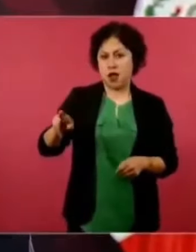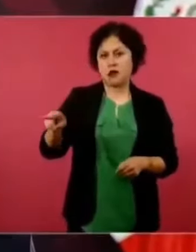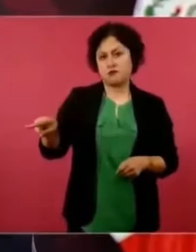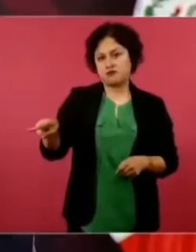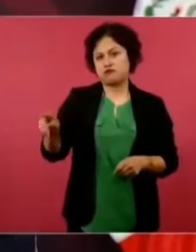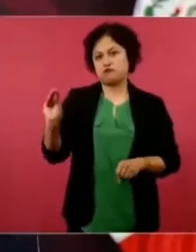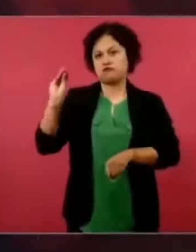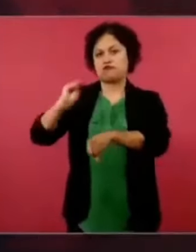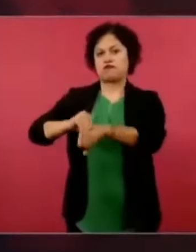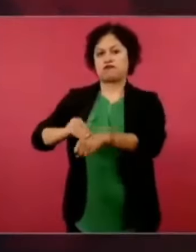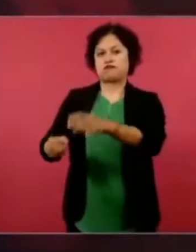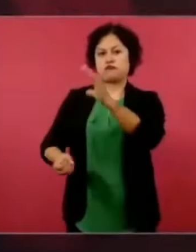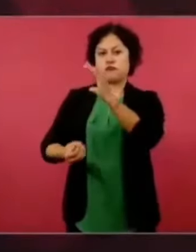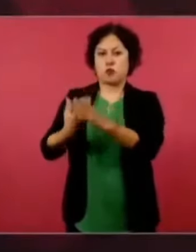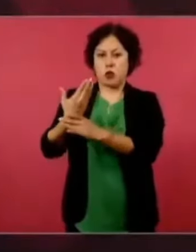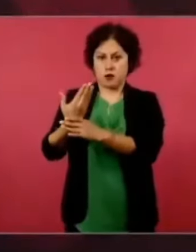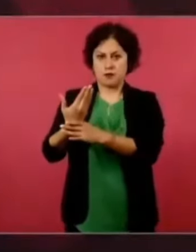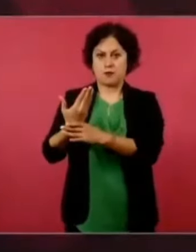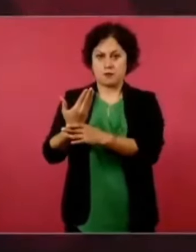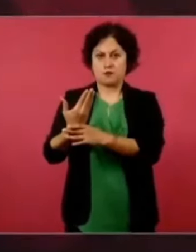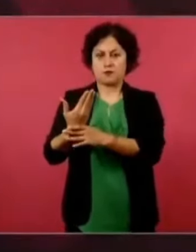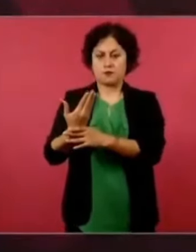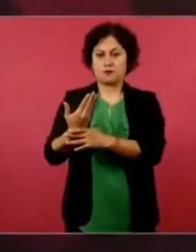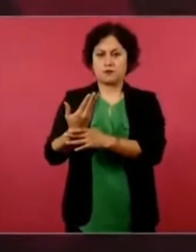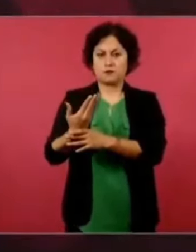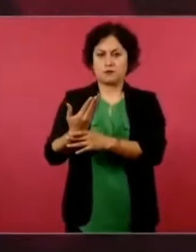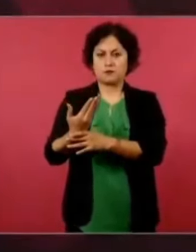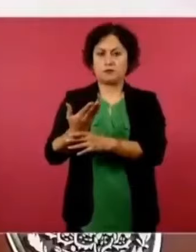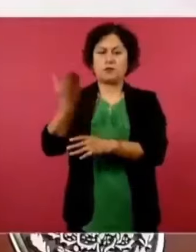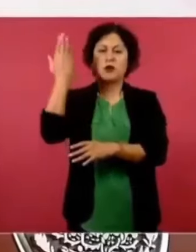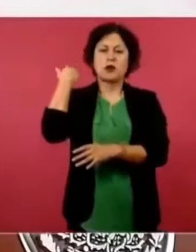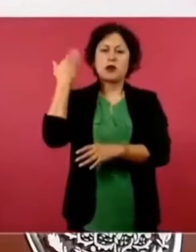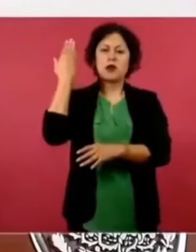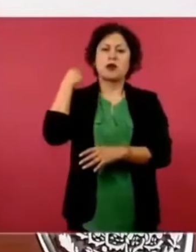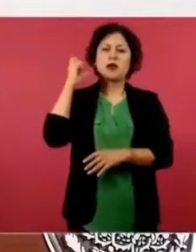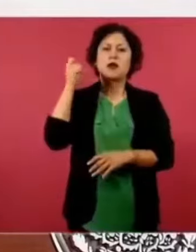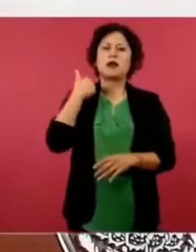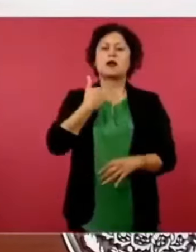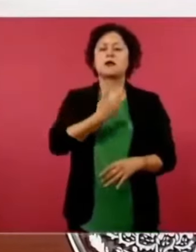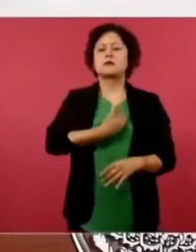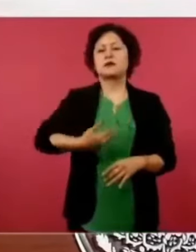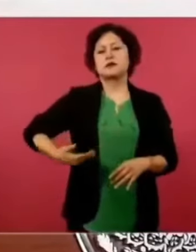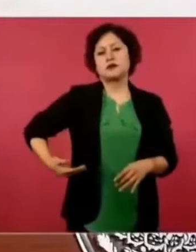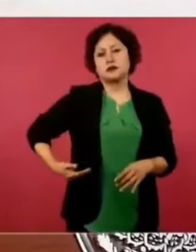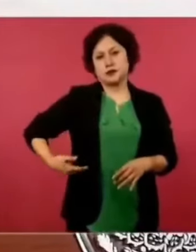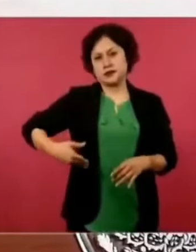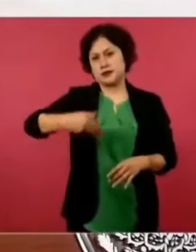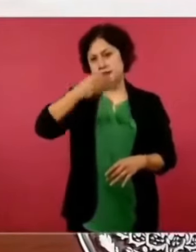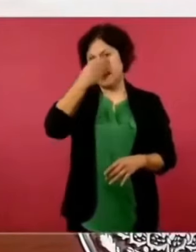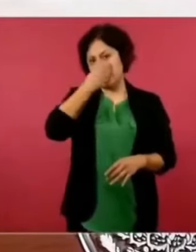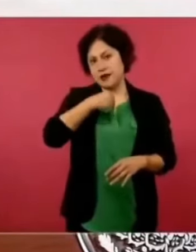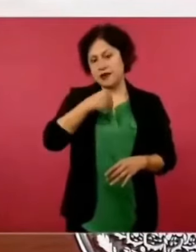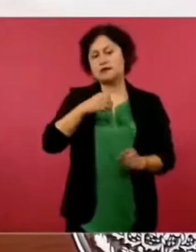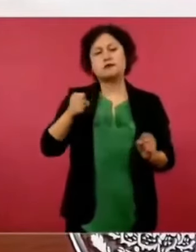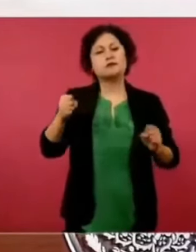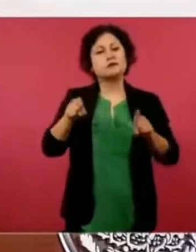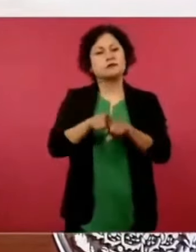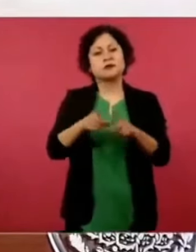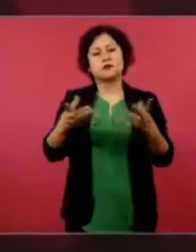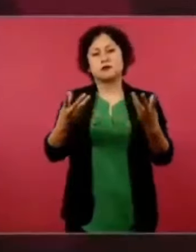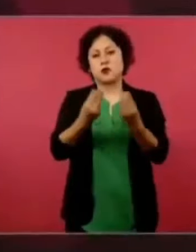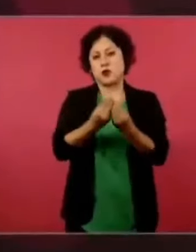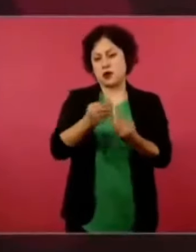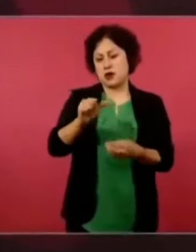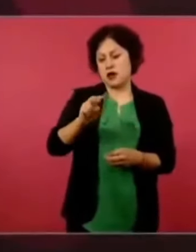Marina al final del gobierno del presidente Cárdenas ya con el presidente Vila Camacho el